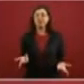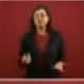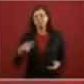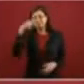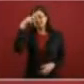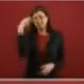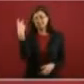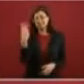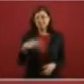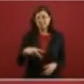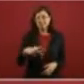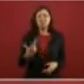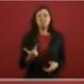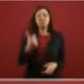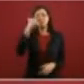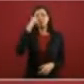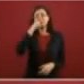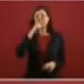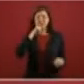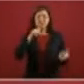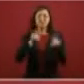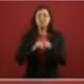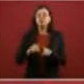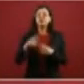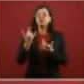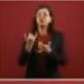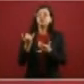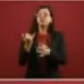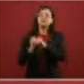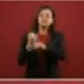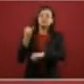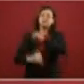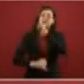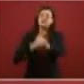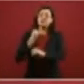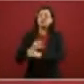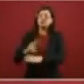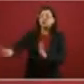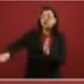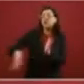ha participado en convenciones sobre asilo